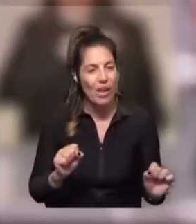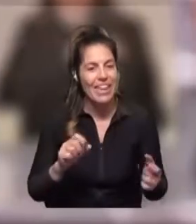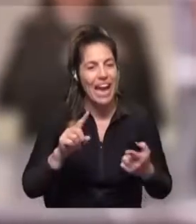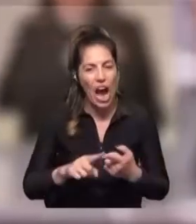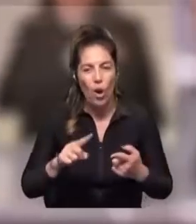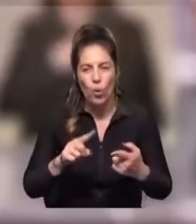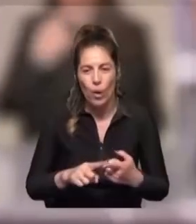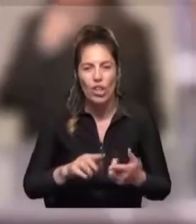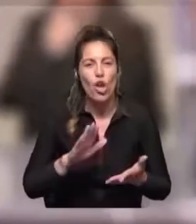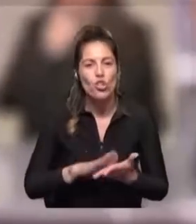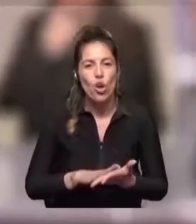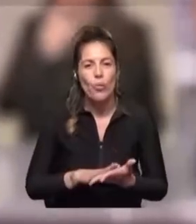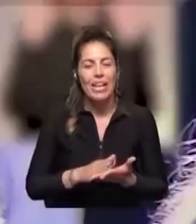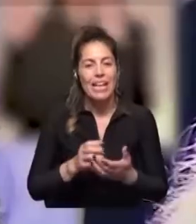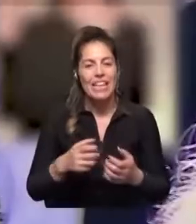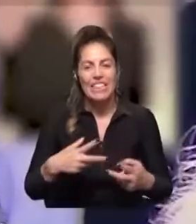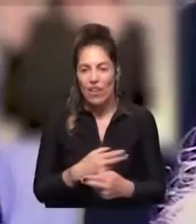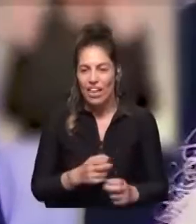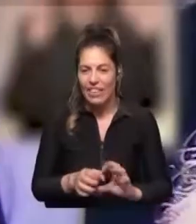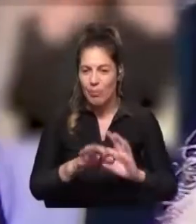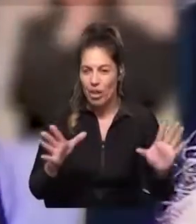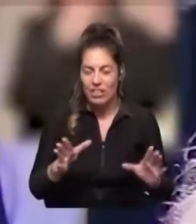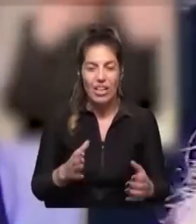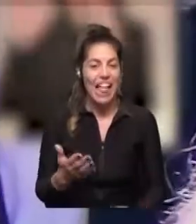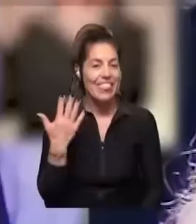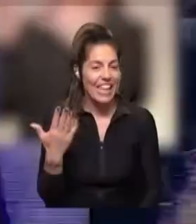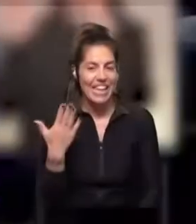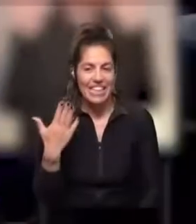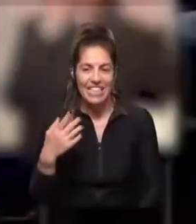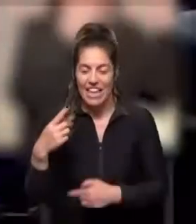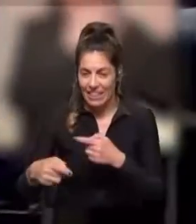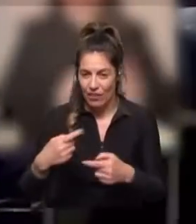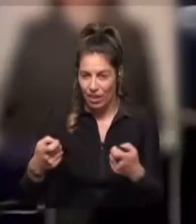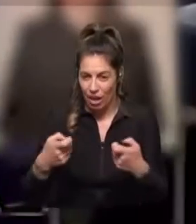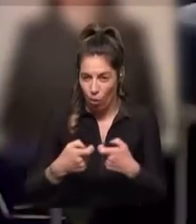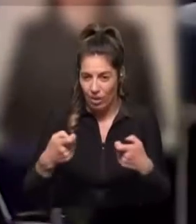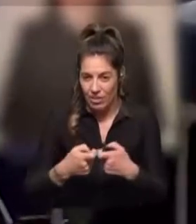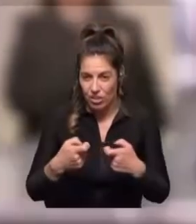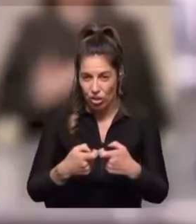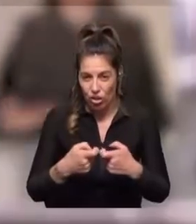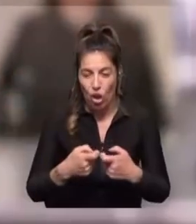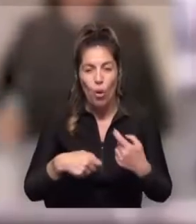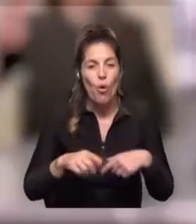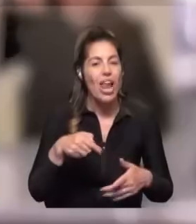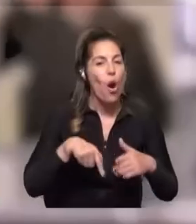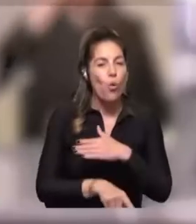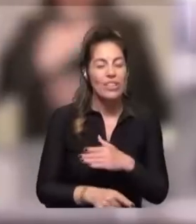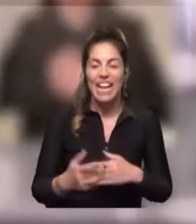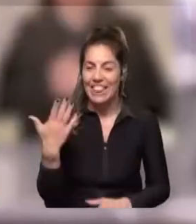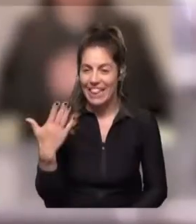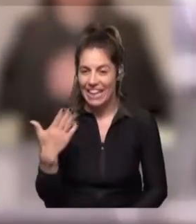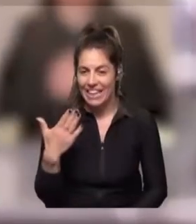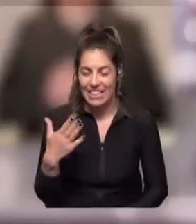consensos sobre el quiebre democrático ya que tanto la derecha tradicional agrupada en la coalición chile Vamos como la Ultra derecha del partido